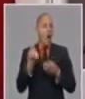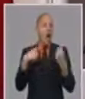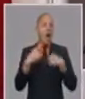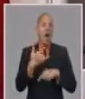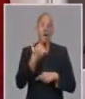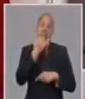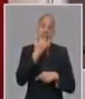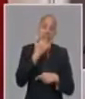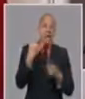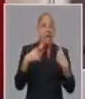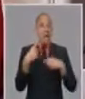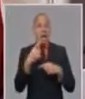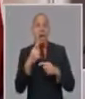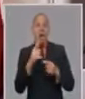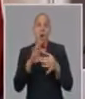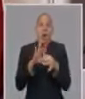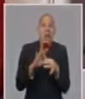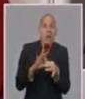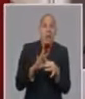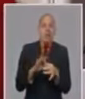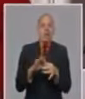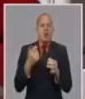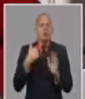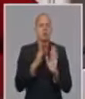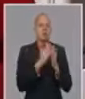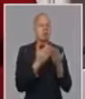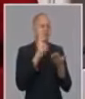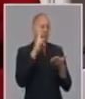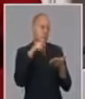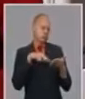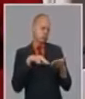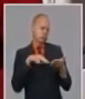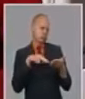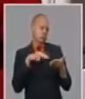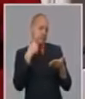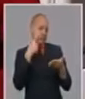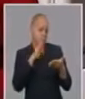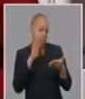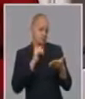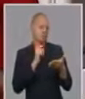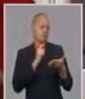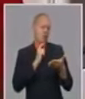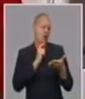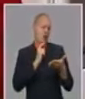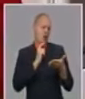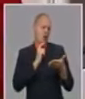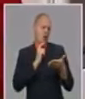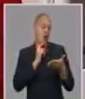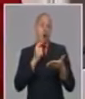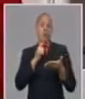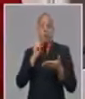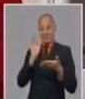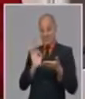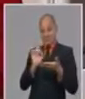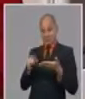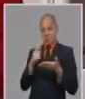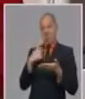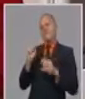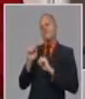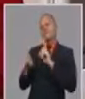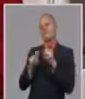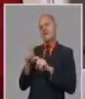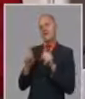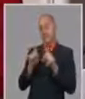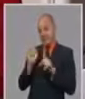o porque tú lo conoces o porque tú lo revisaste, esas personas que son tributarias van a esa comisión municipal.